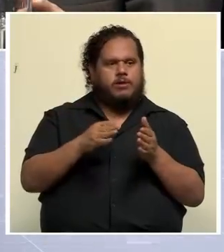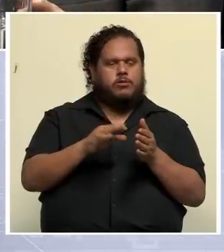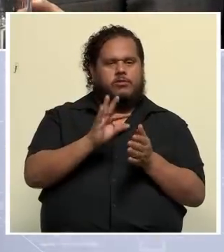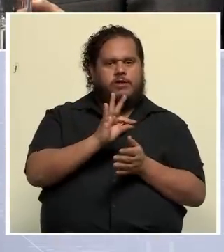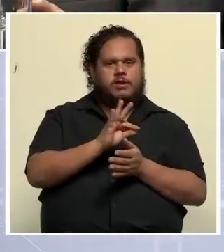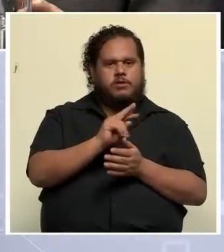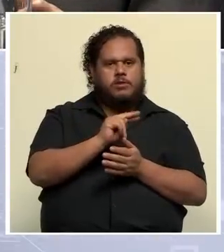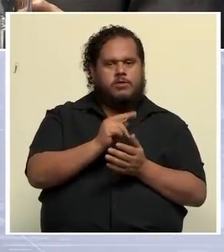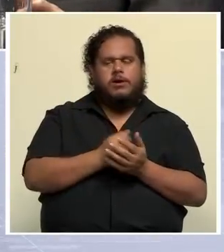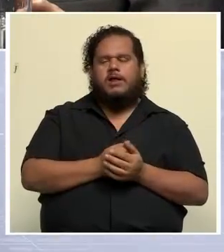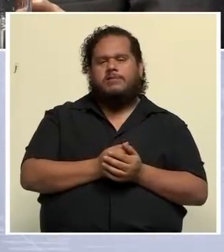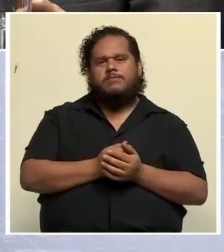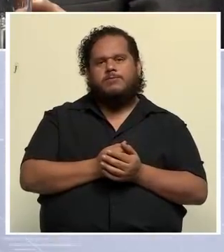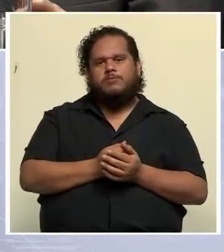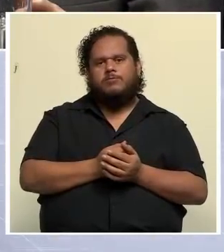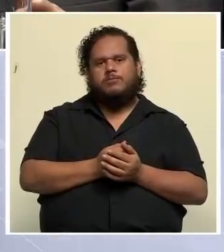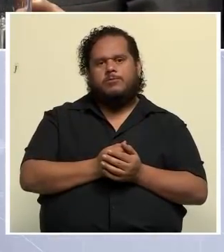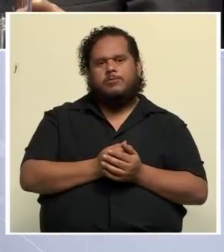Francisco Nicolás,